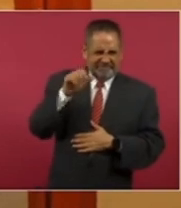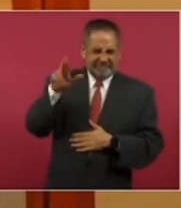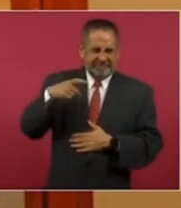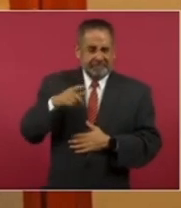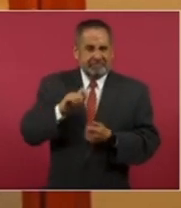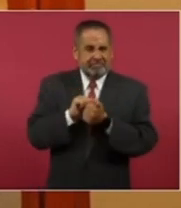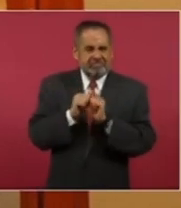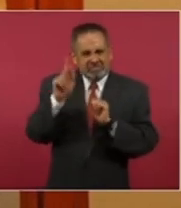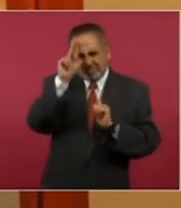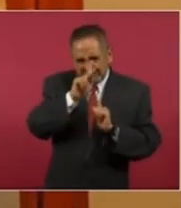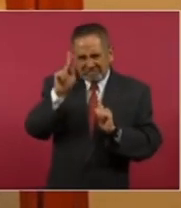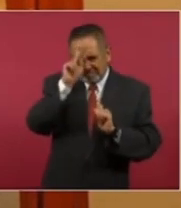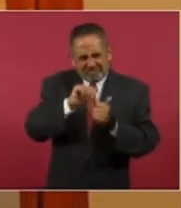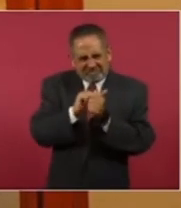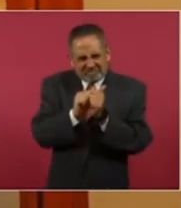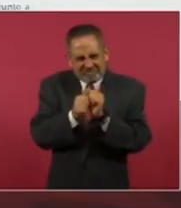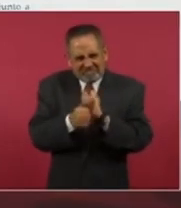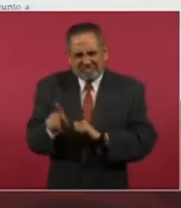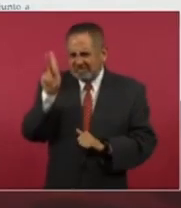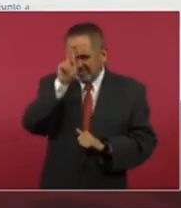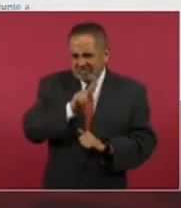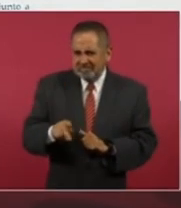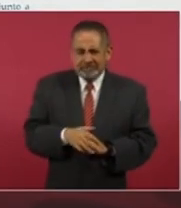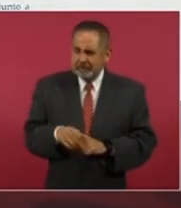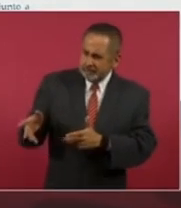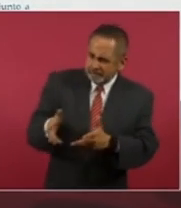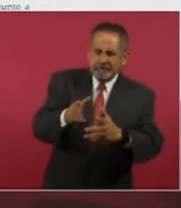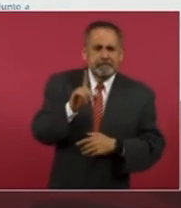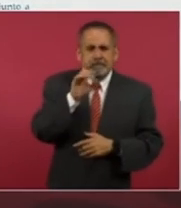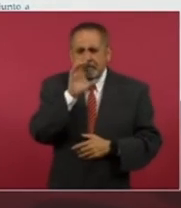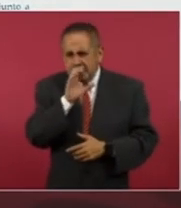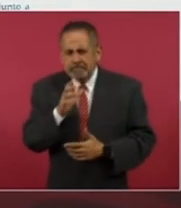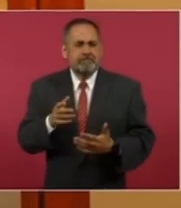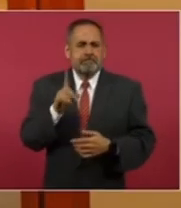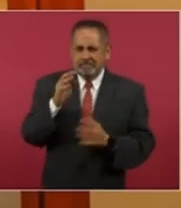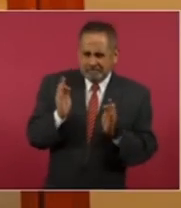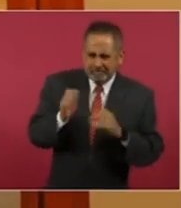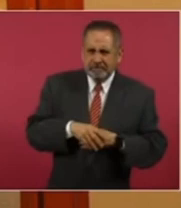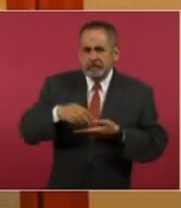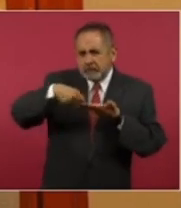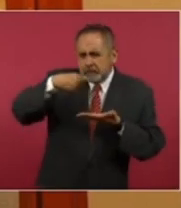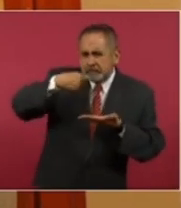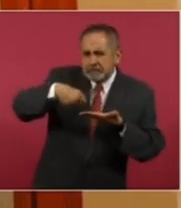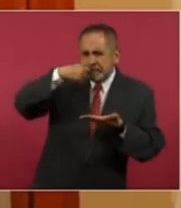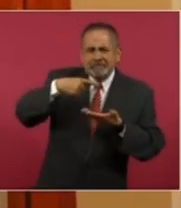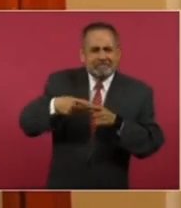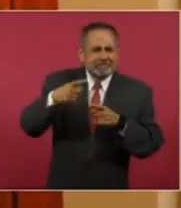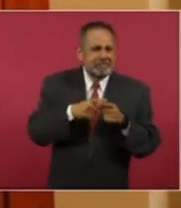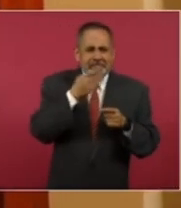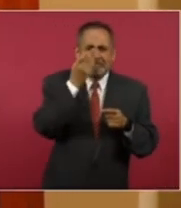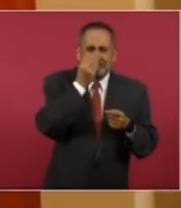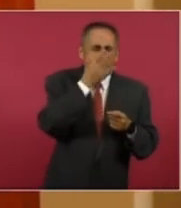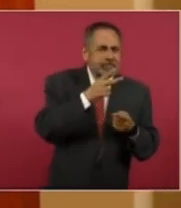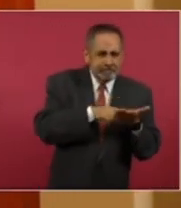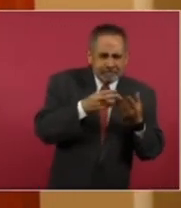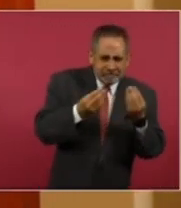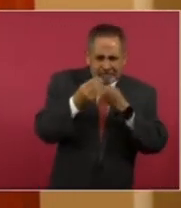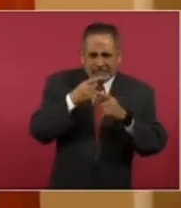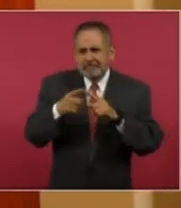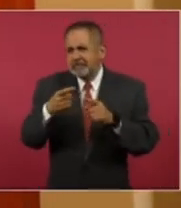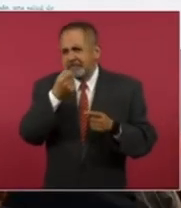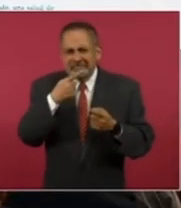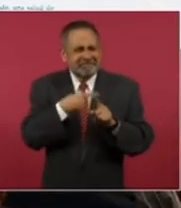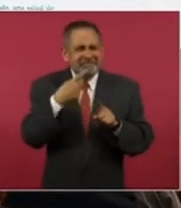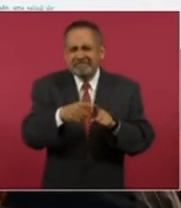peor. Le hicieron tomar baños calientes y fríos, ingirió jarabes de eucalipto, menta y